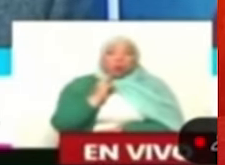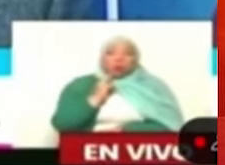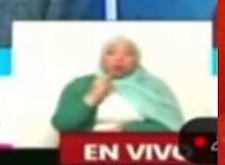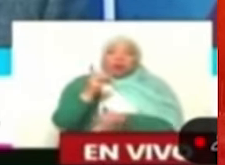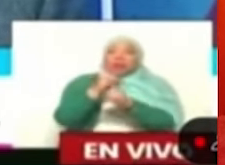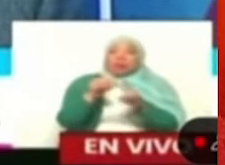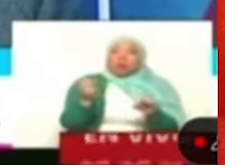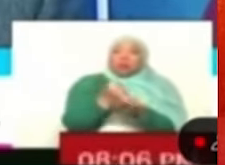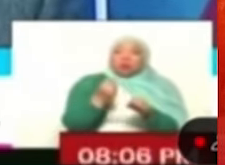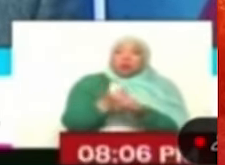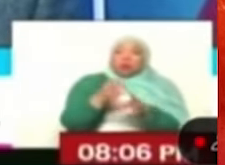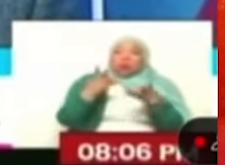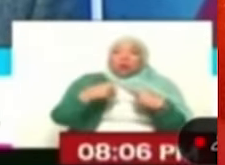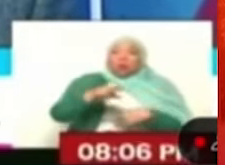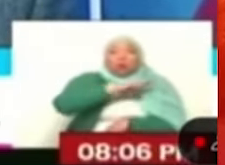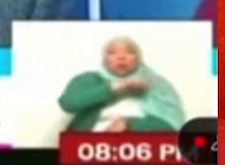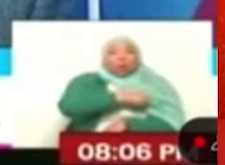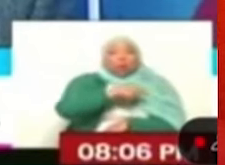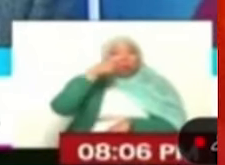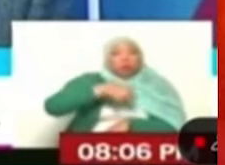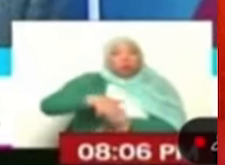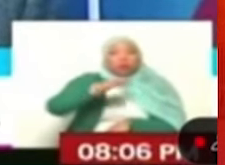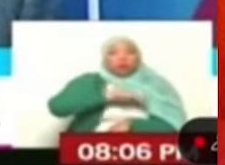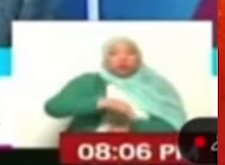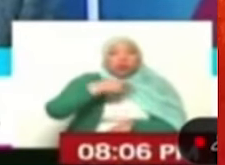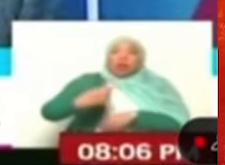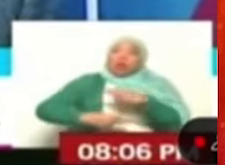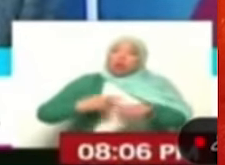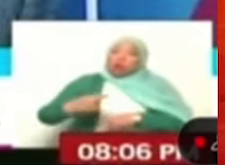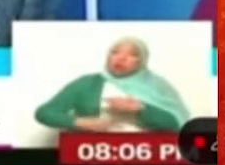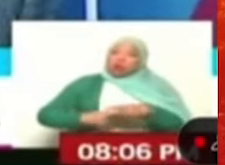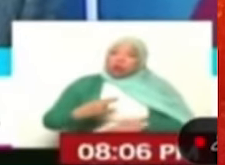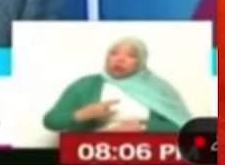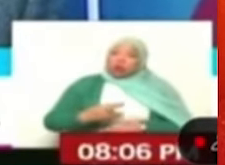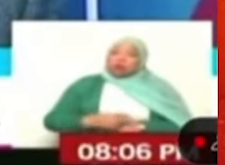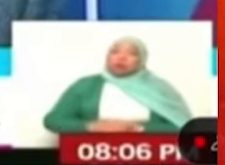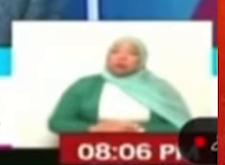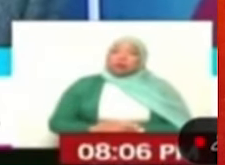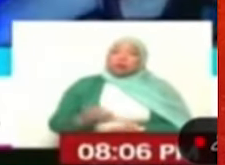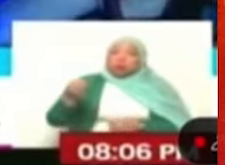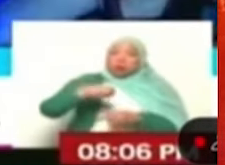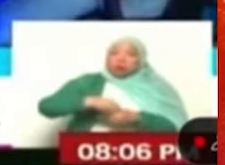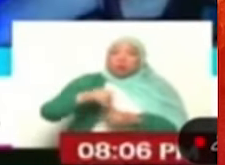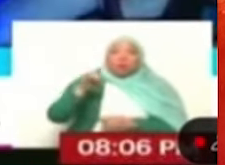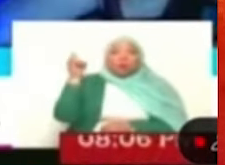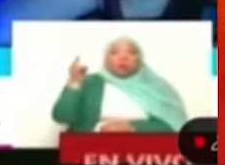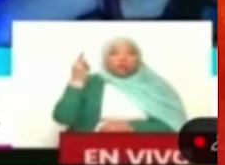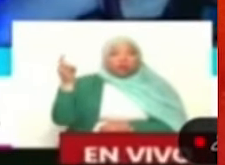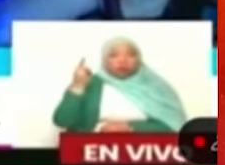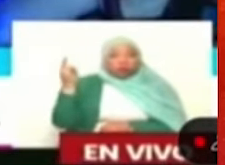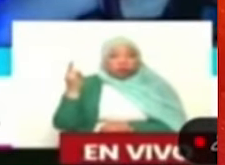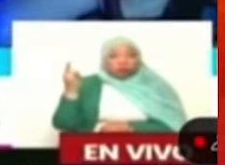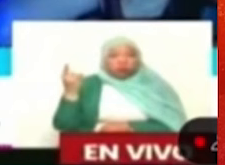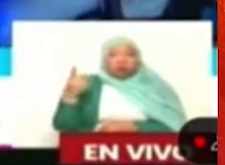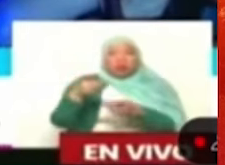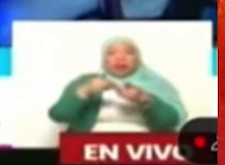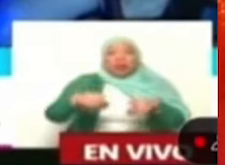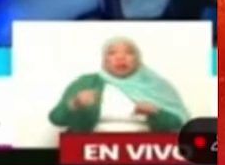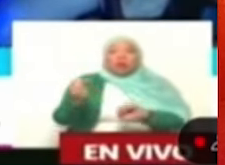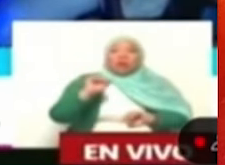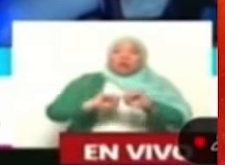Maduro, y que es un llamado a poder encontrar al movimiento popular y evitar que los planes